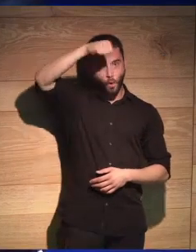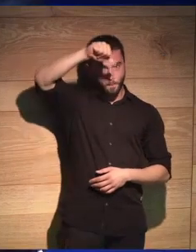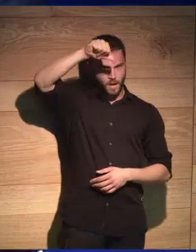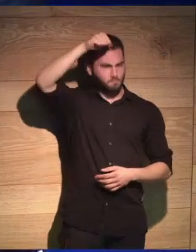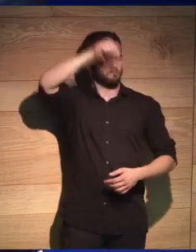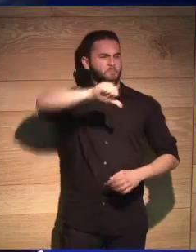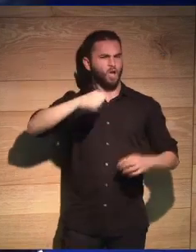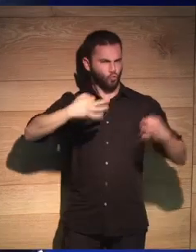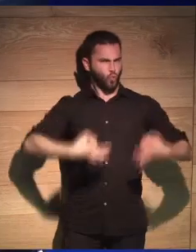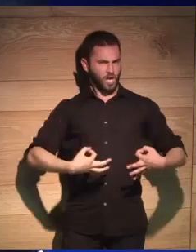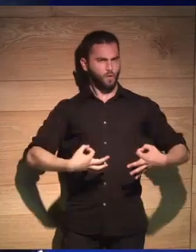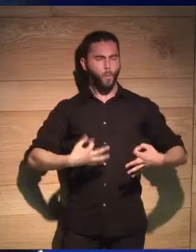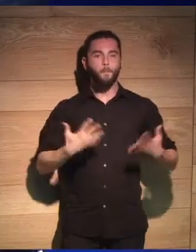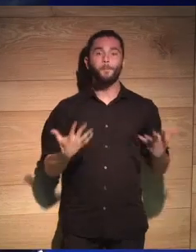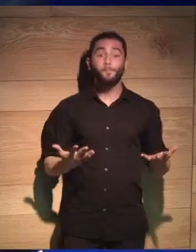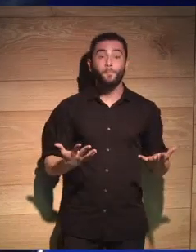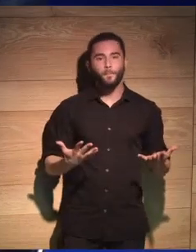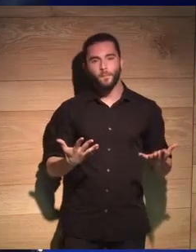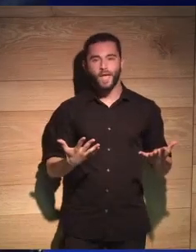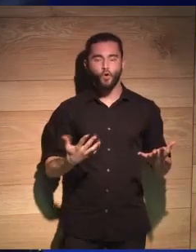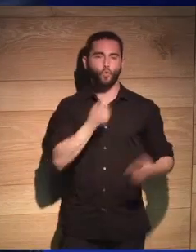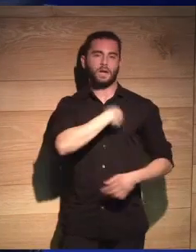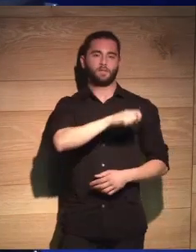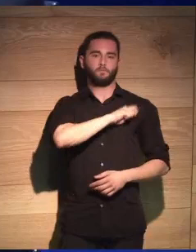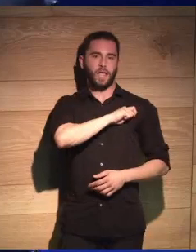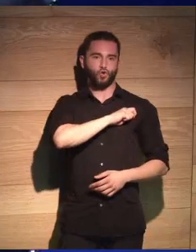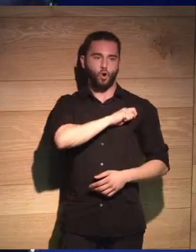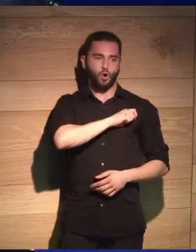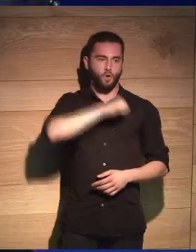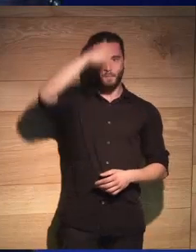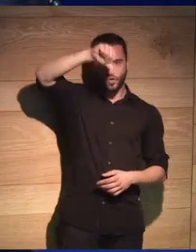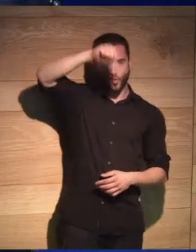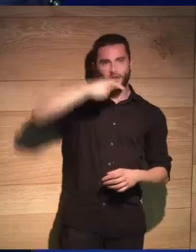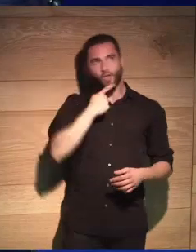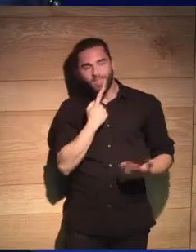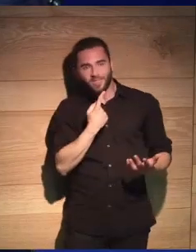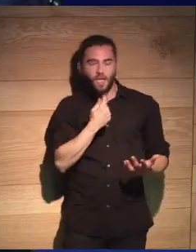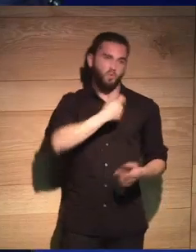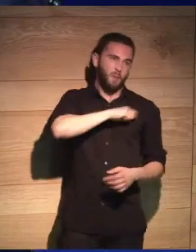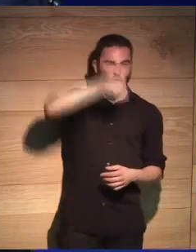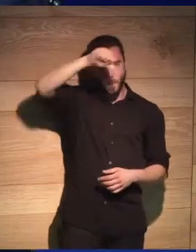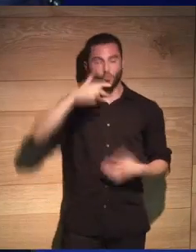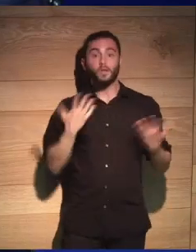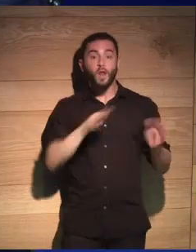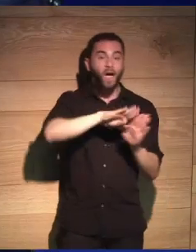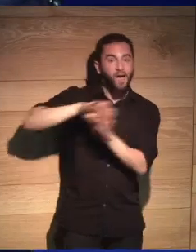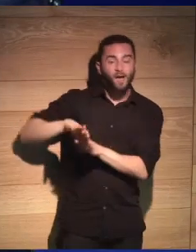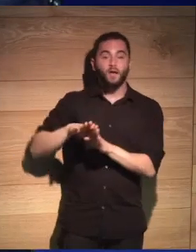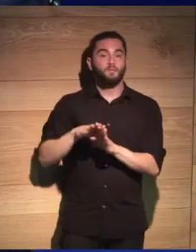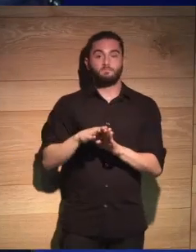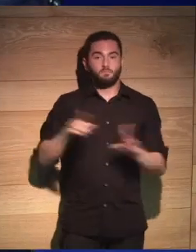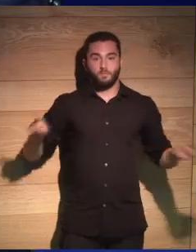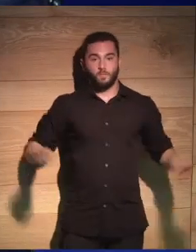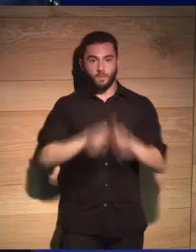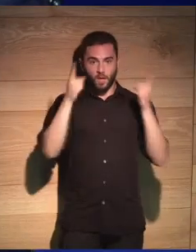decía, pero digamos que era un español muy masculino y tal, pero decía, pero a pesar de eso no le importaba que